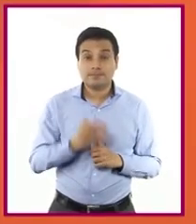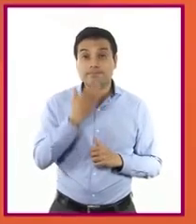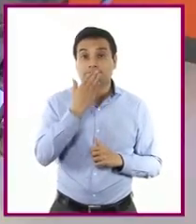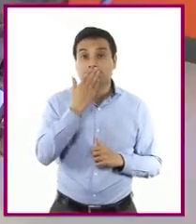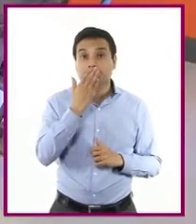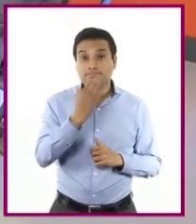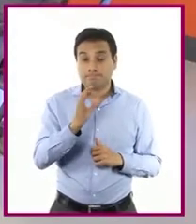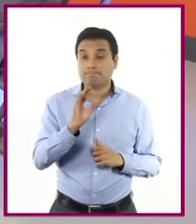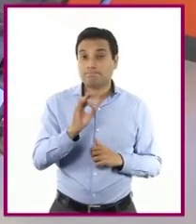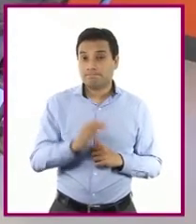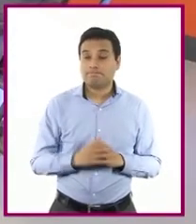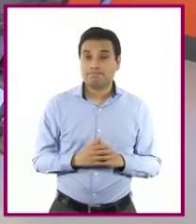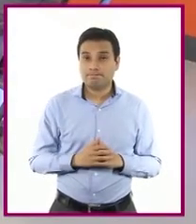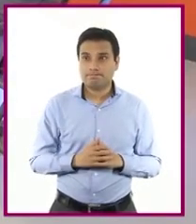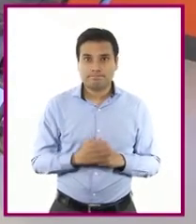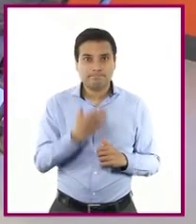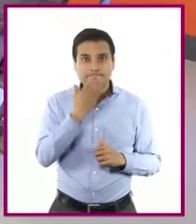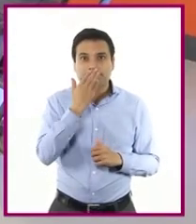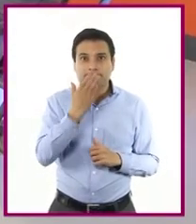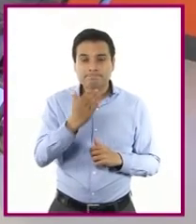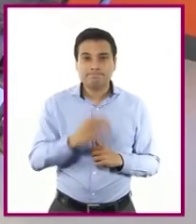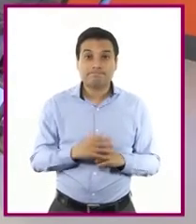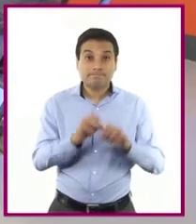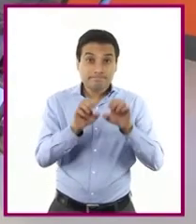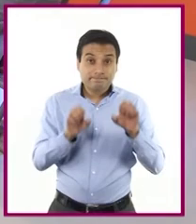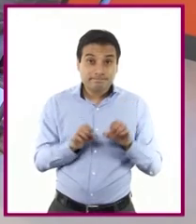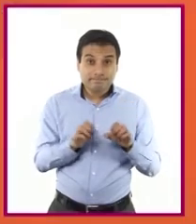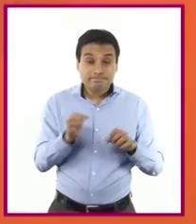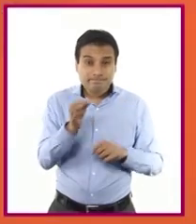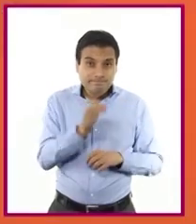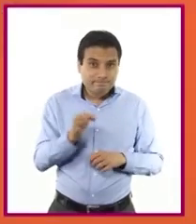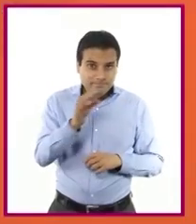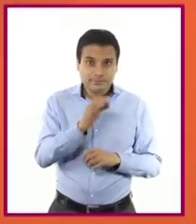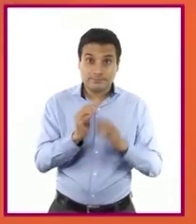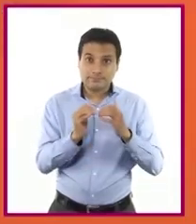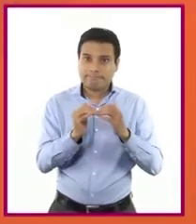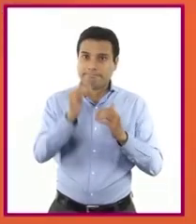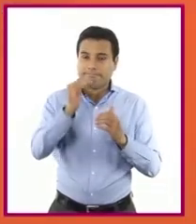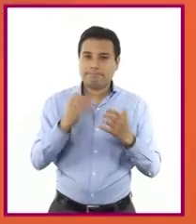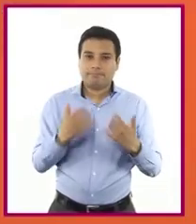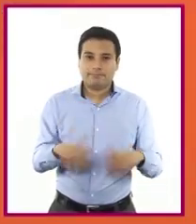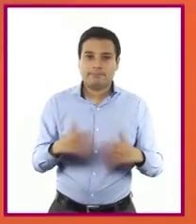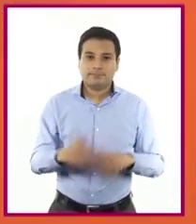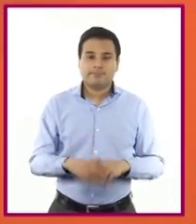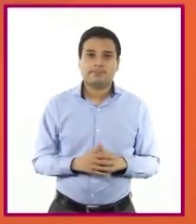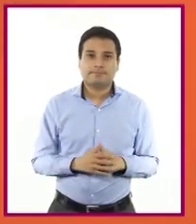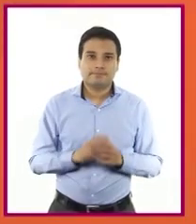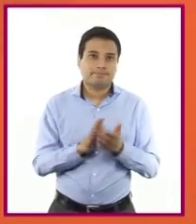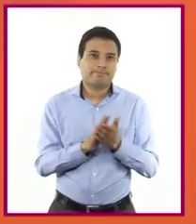Correcto. Bien, equipo células, toman ventaja.